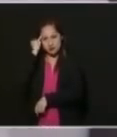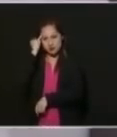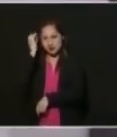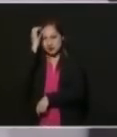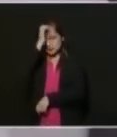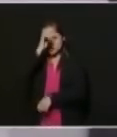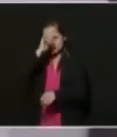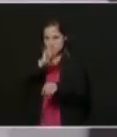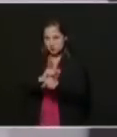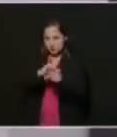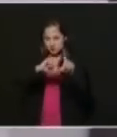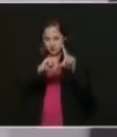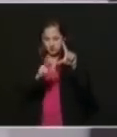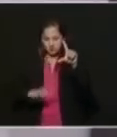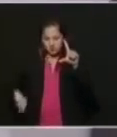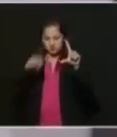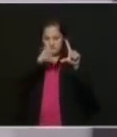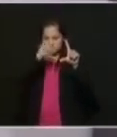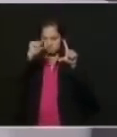culturas del país.